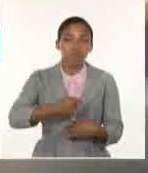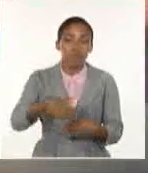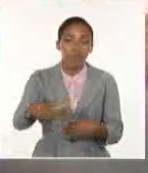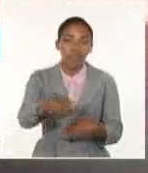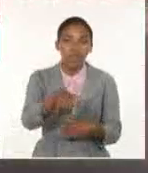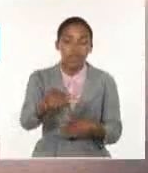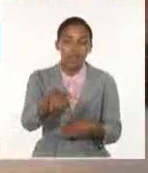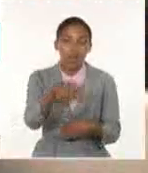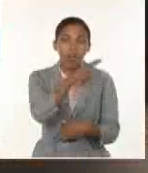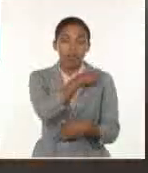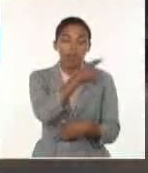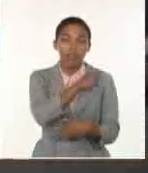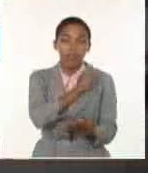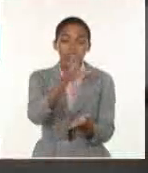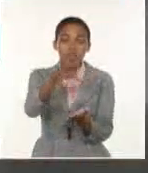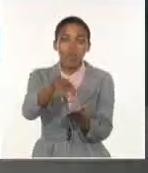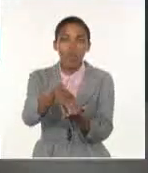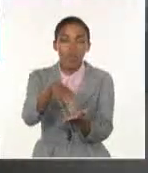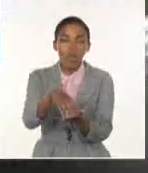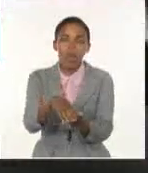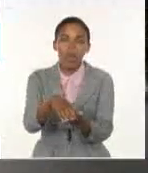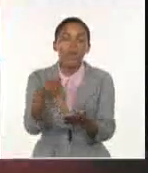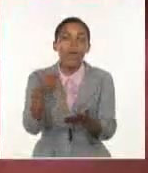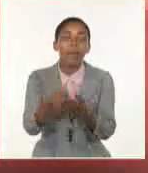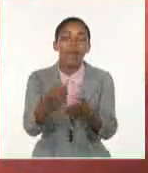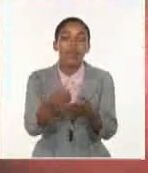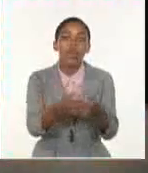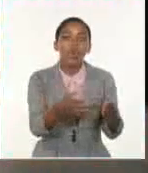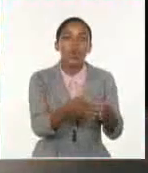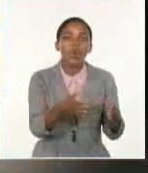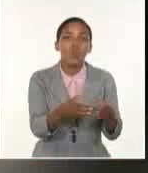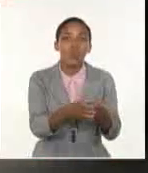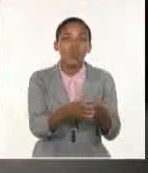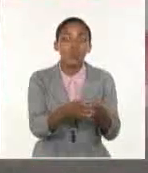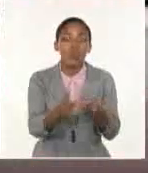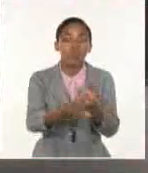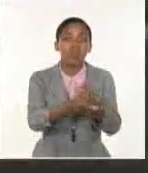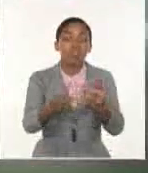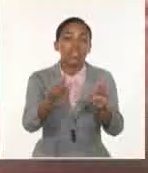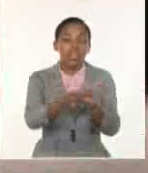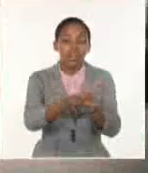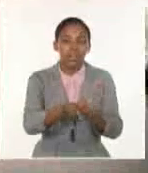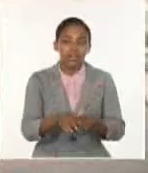que obraron en complicidad con una banda de delincuentes conocida como Guerreros Unidos.